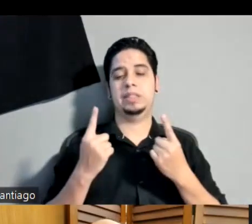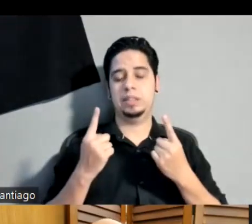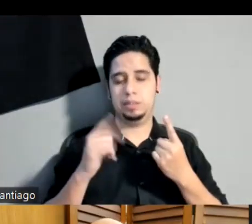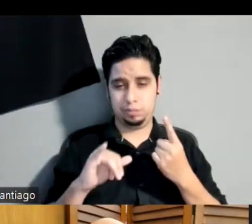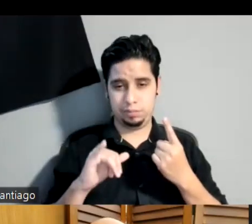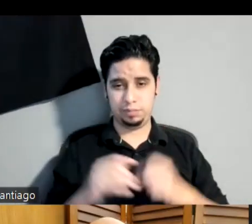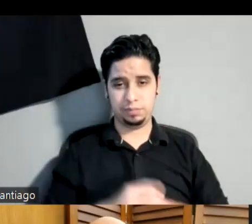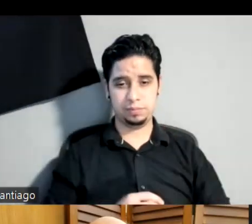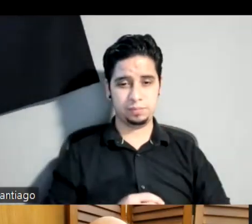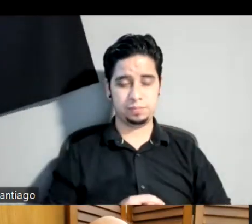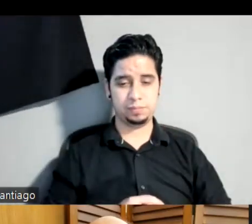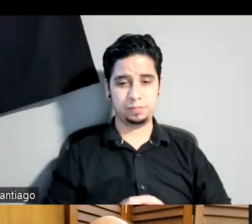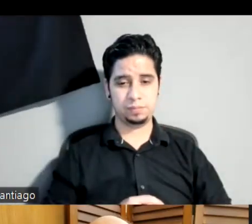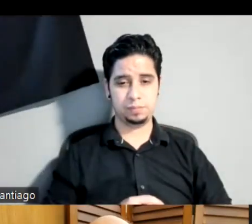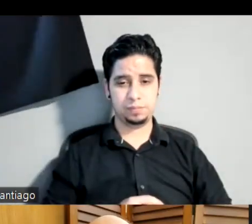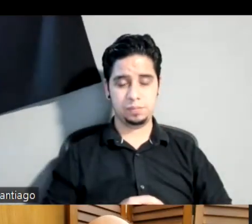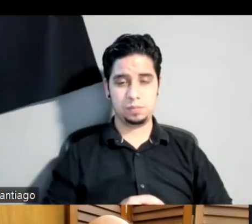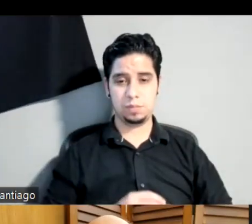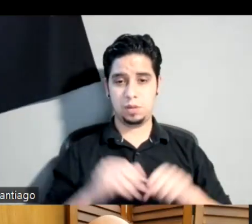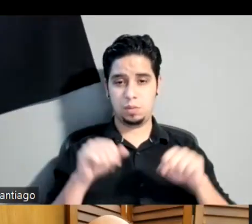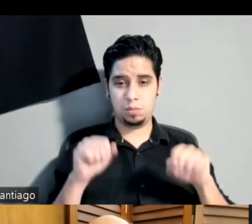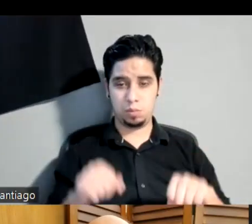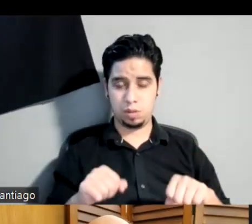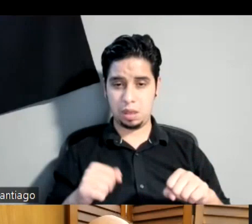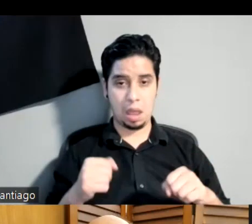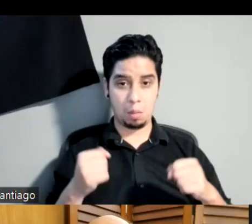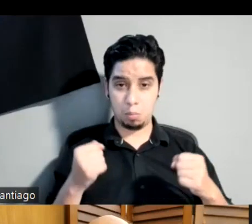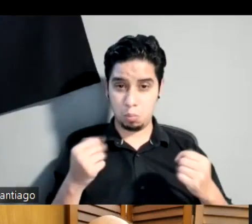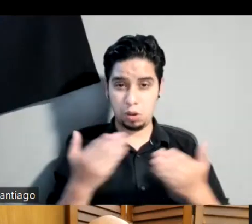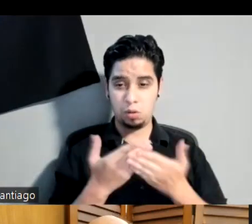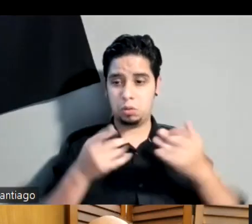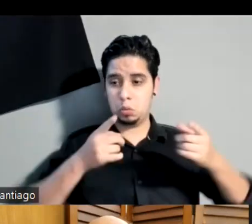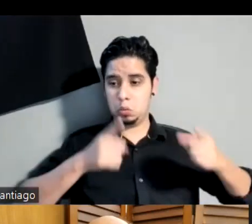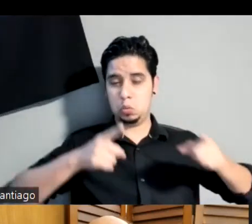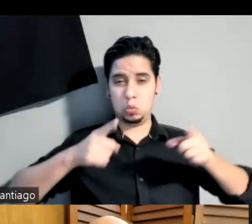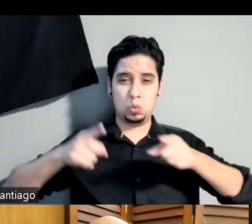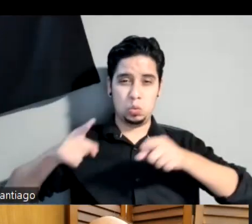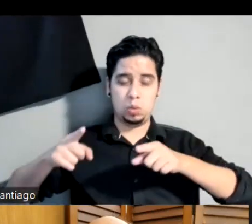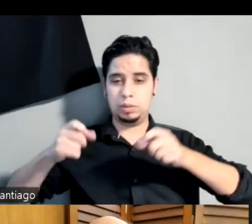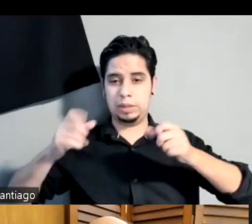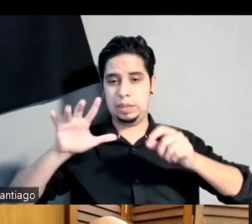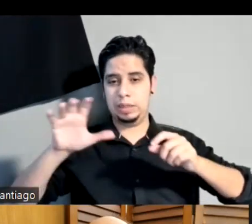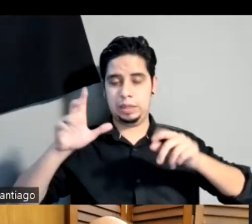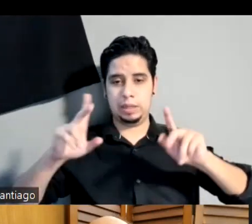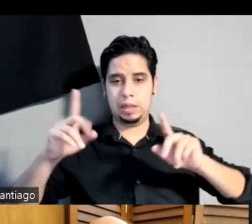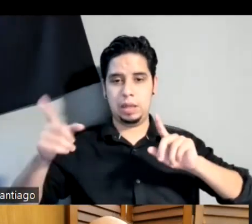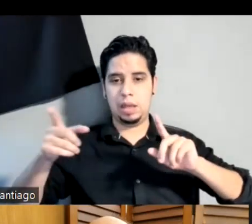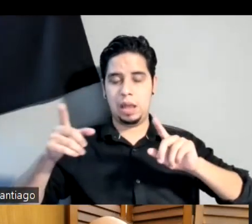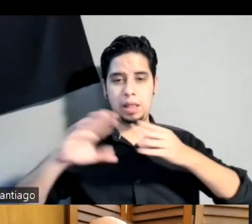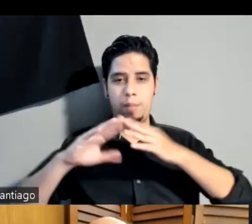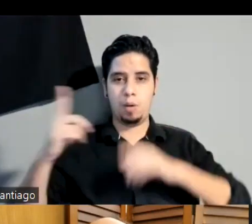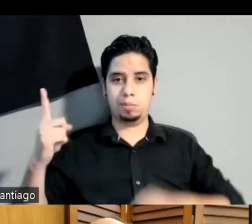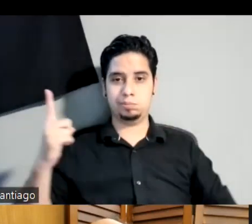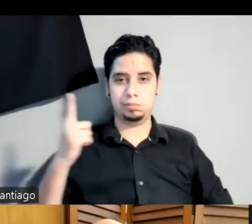haber un terraplén de y puede estar lleno de 500 personas, el personaje pueblerino va